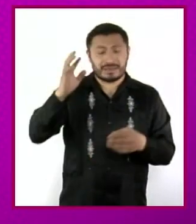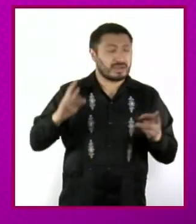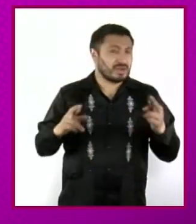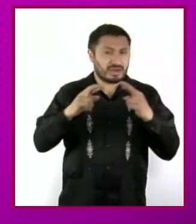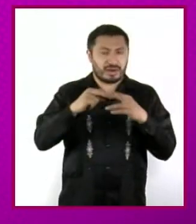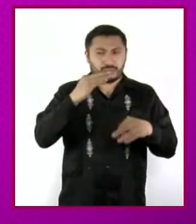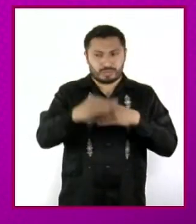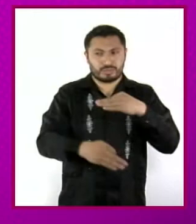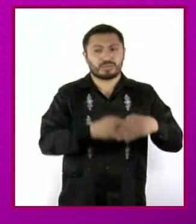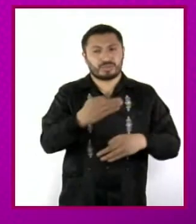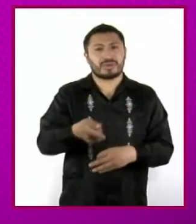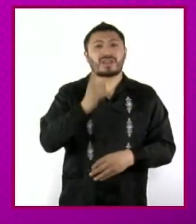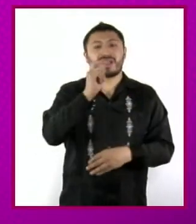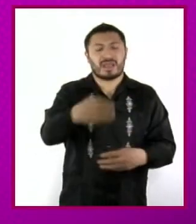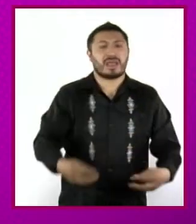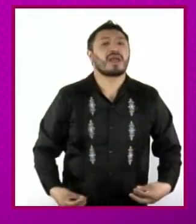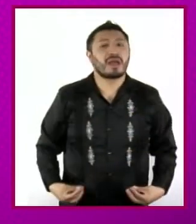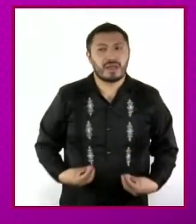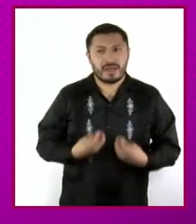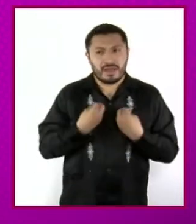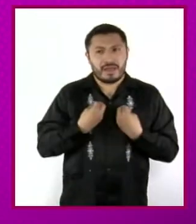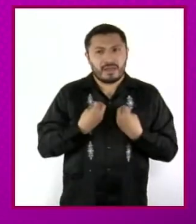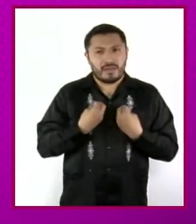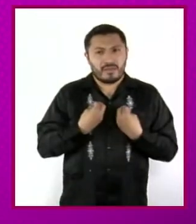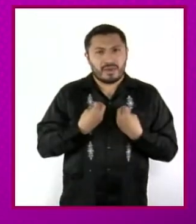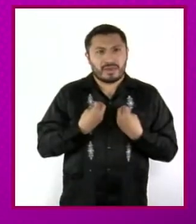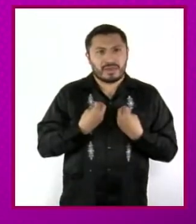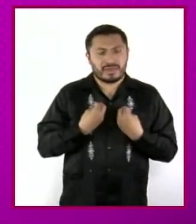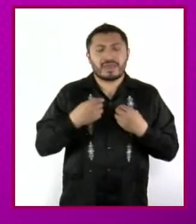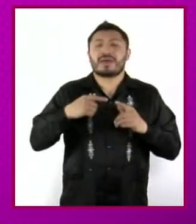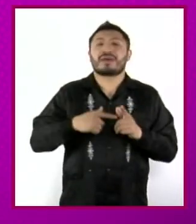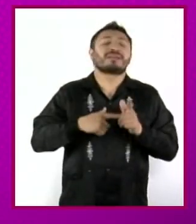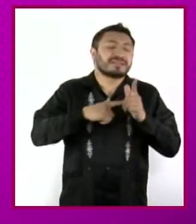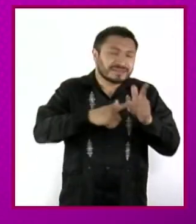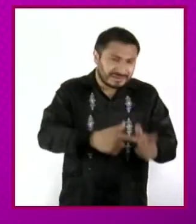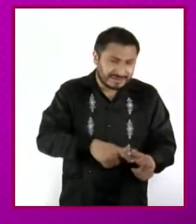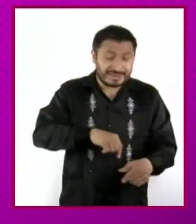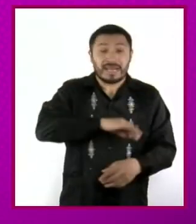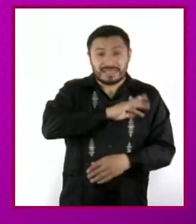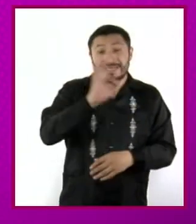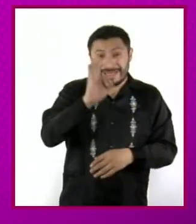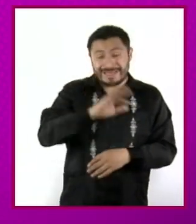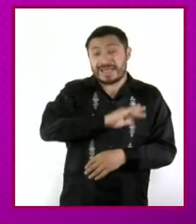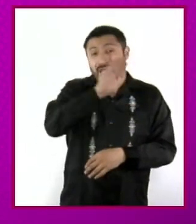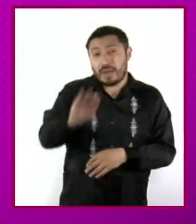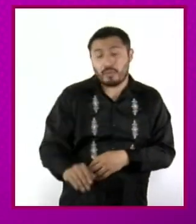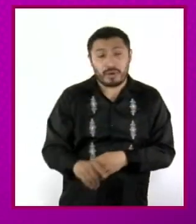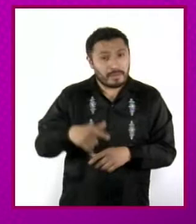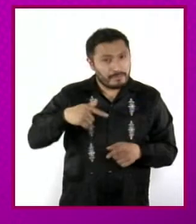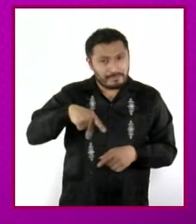religiones, que la vida va a continuar después de la muerte. Por eso es la escatología.